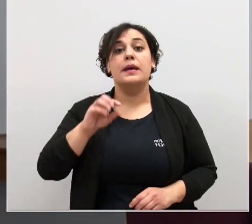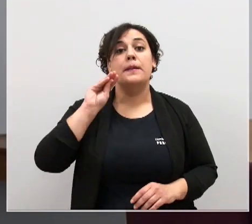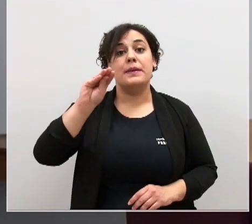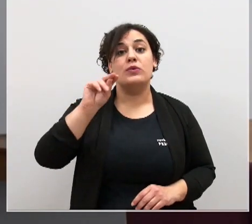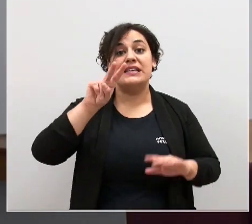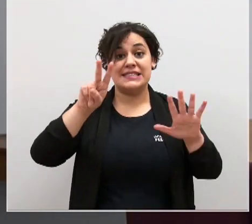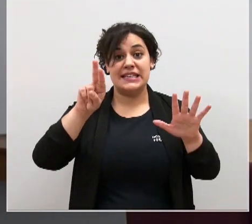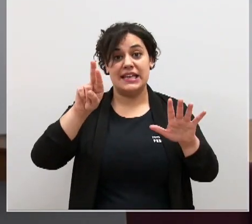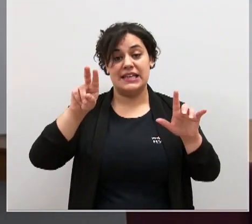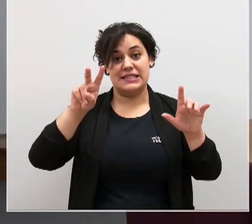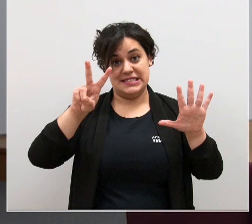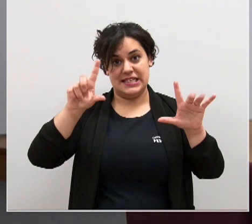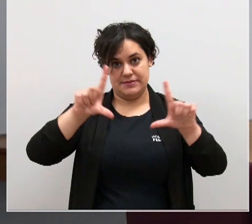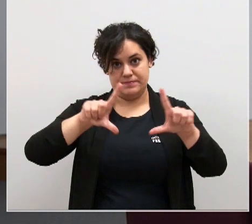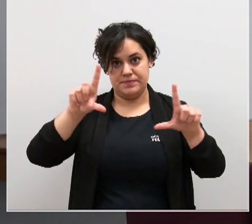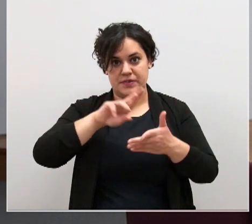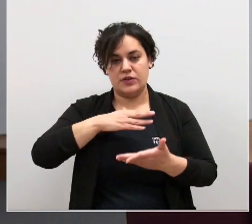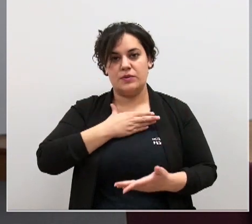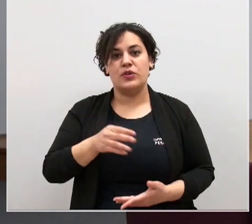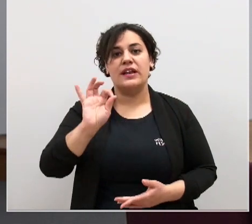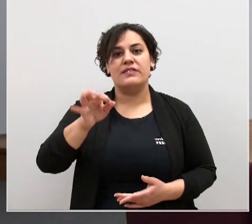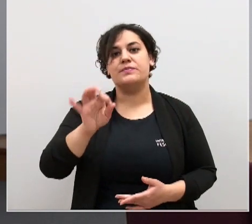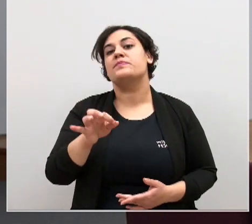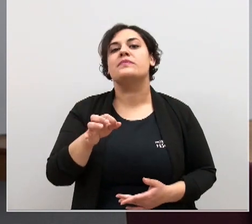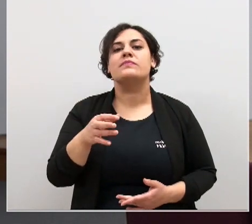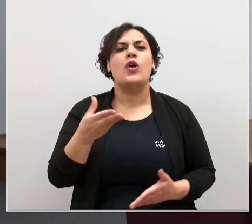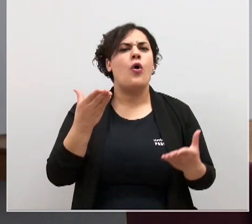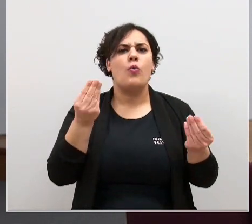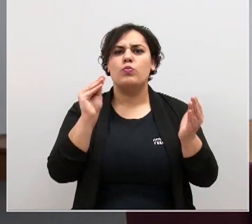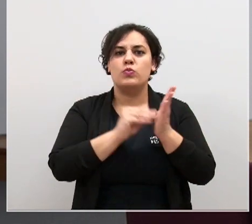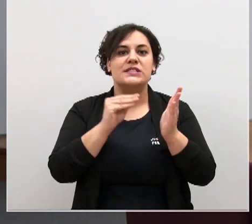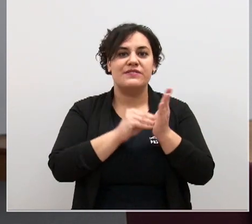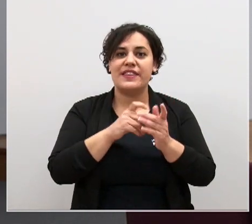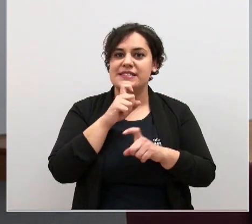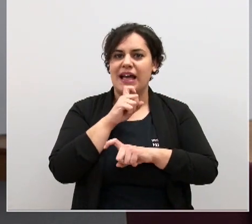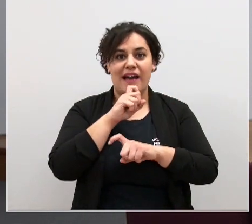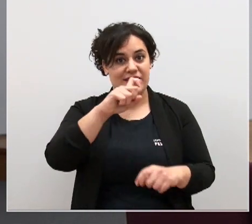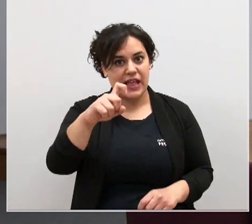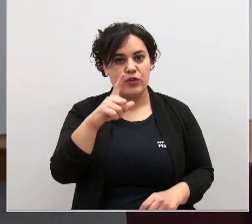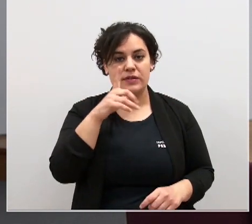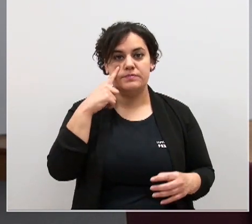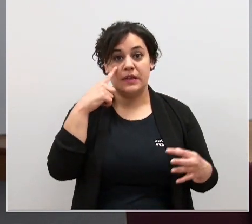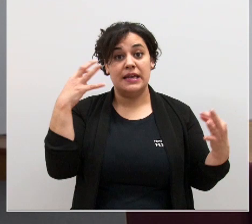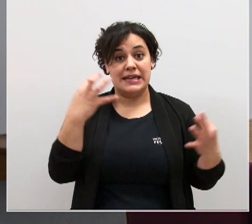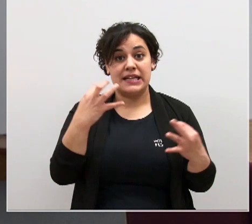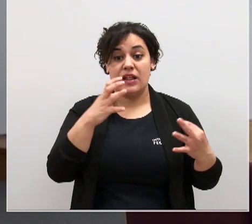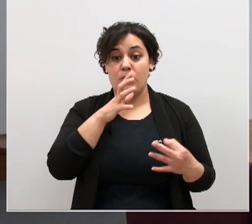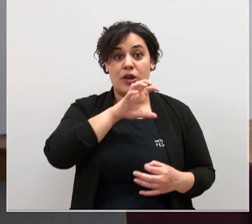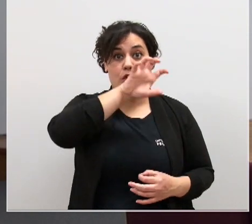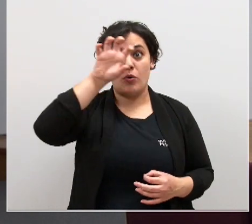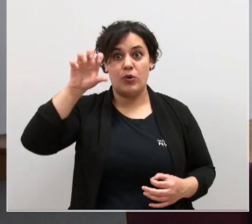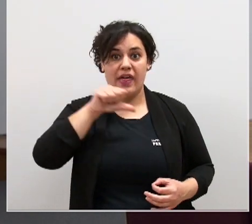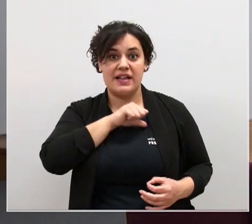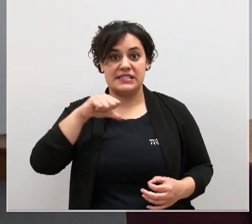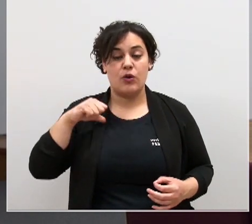Murcia y La Verdad. En reiteradas ocasiones ha advertido de los riesgos de un desescalamiento diferente por